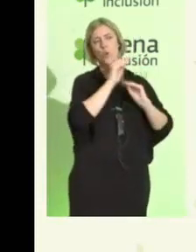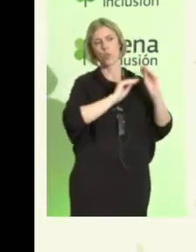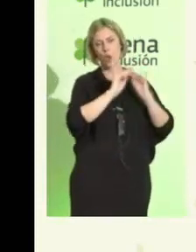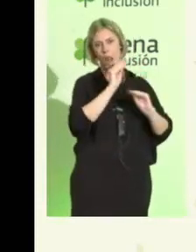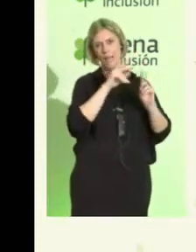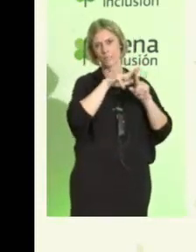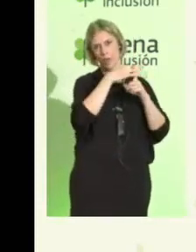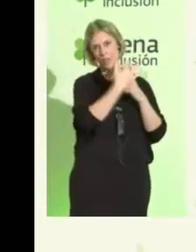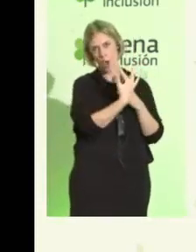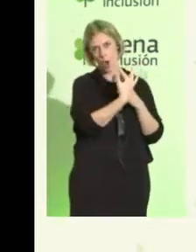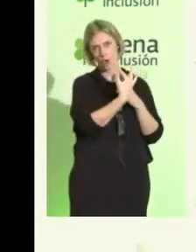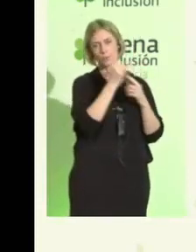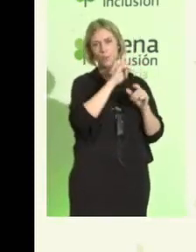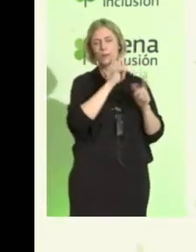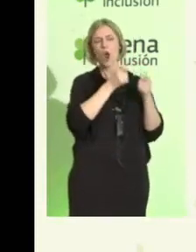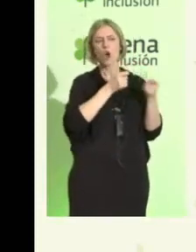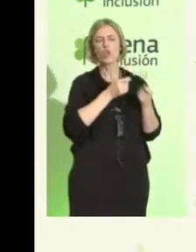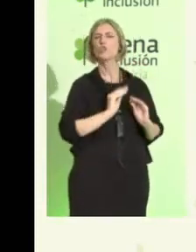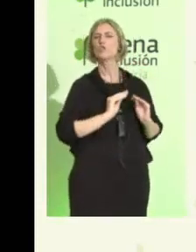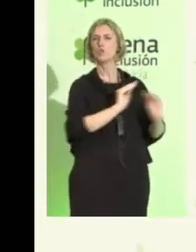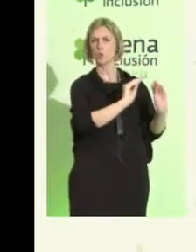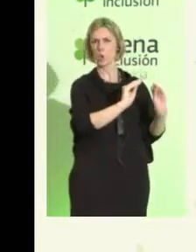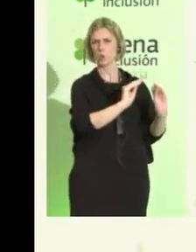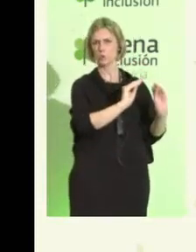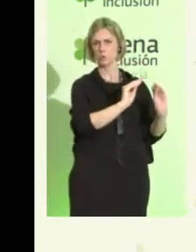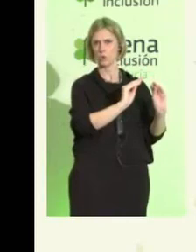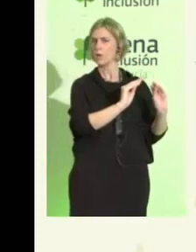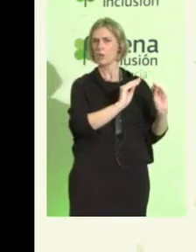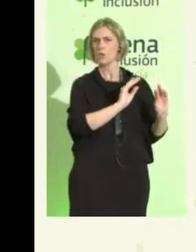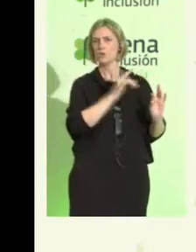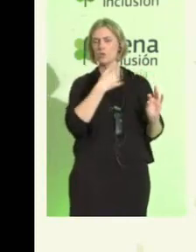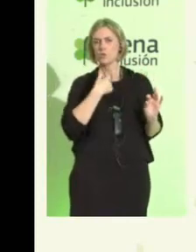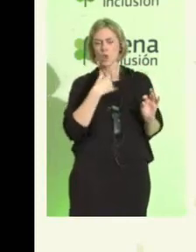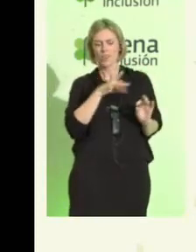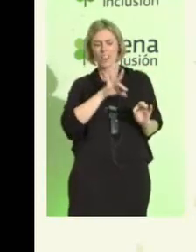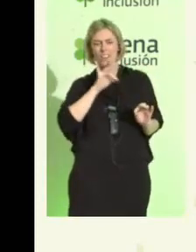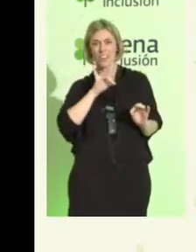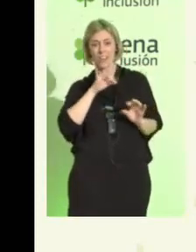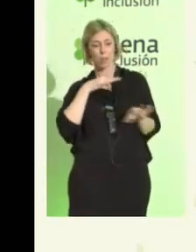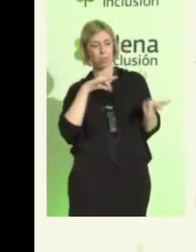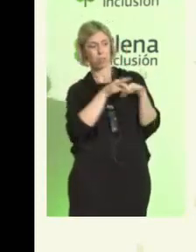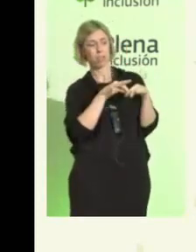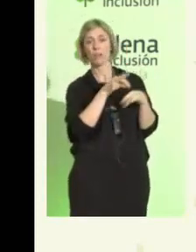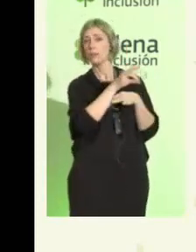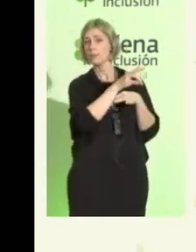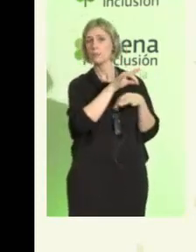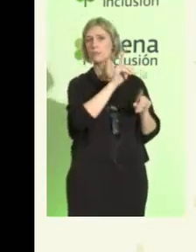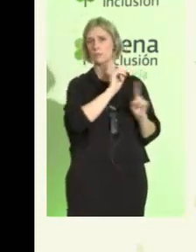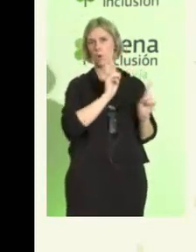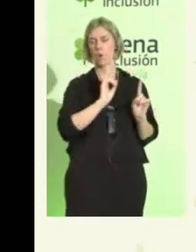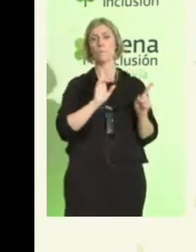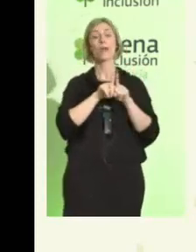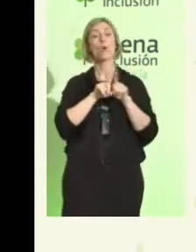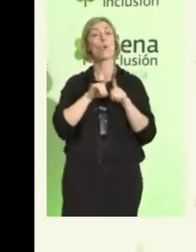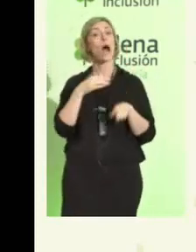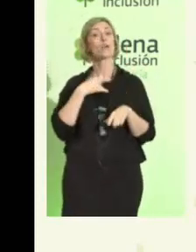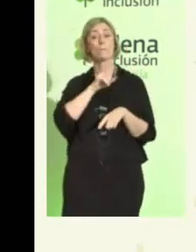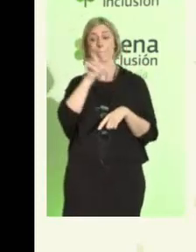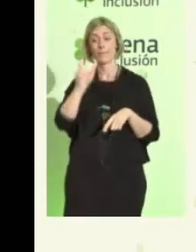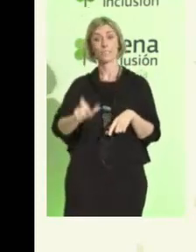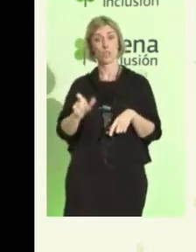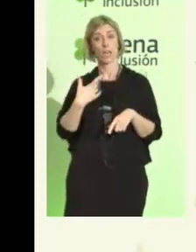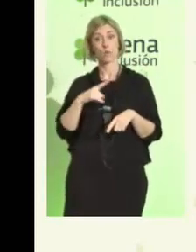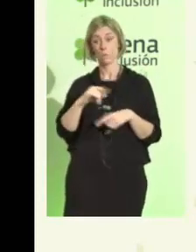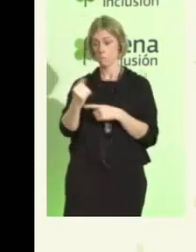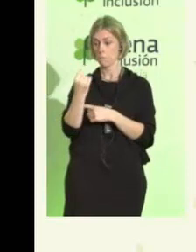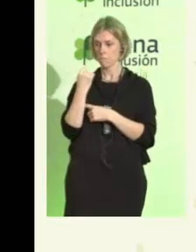está allí, pero nosotros no desertamos a la gente. Nosotros sabemos allí que comen. Yo, igual que yo tengo personas que siguen conmigo y me siguen apoyando aunque